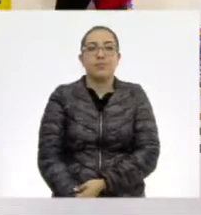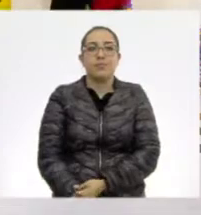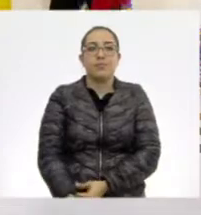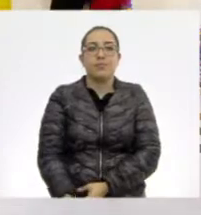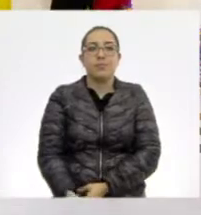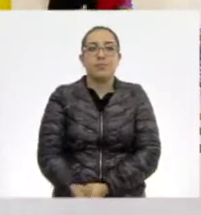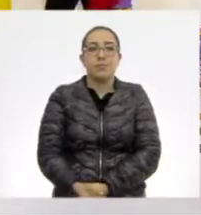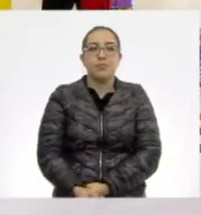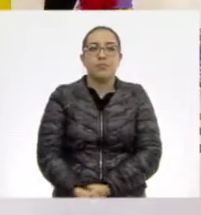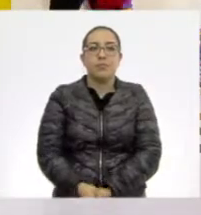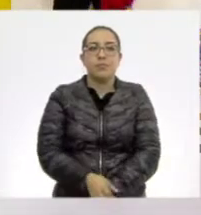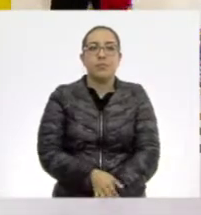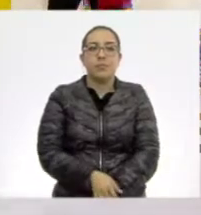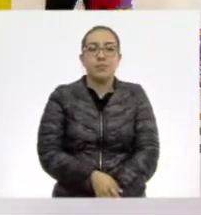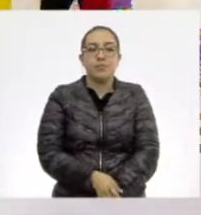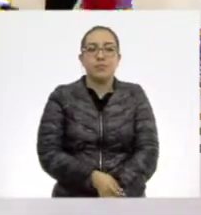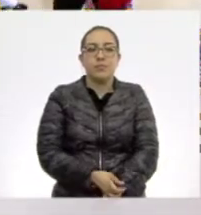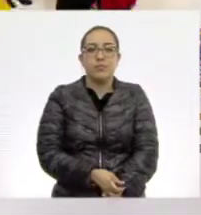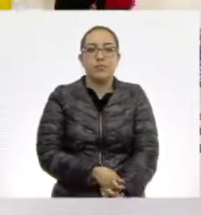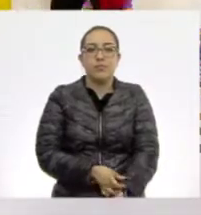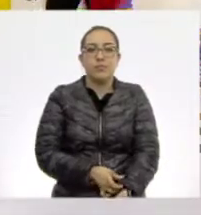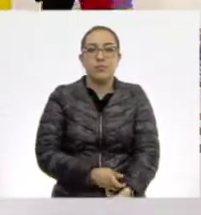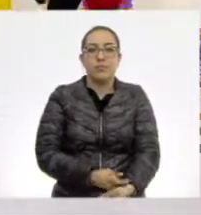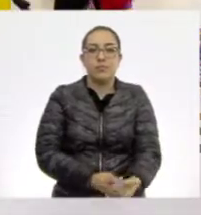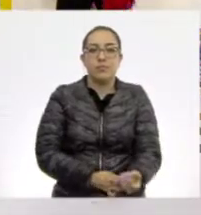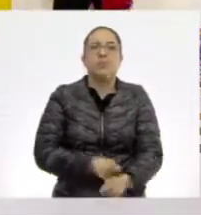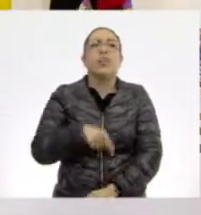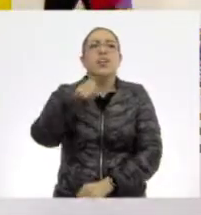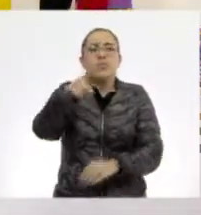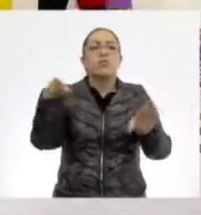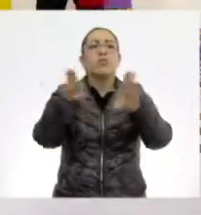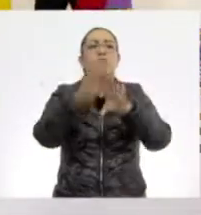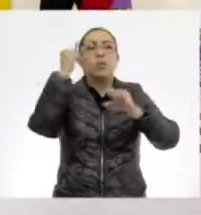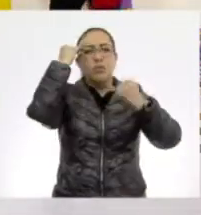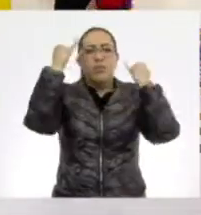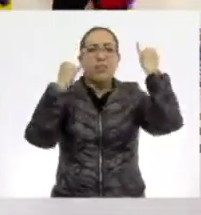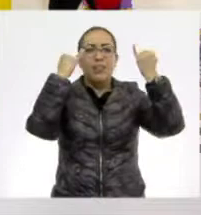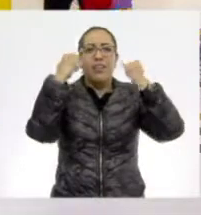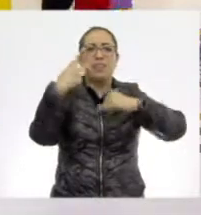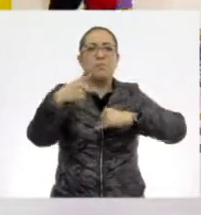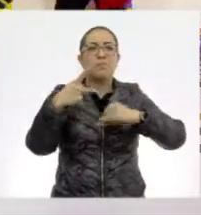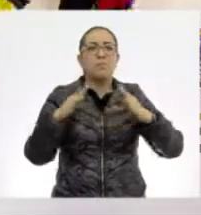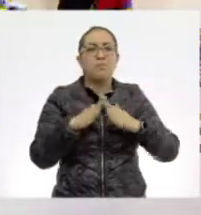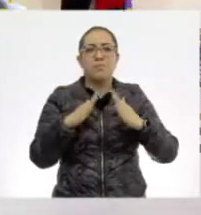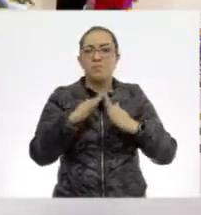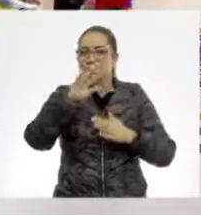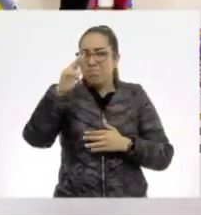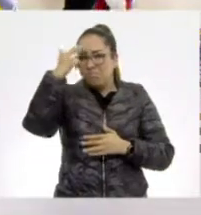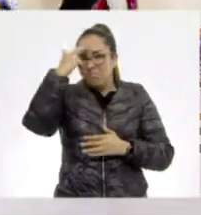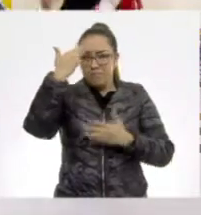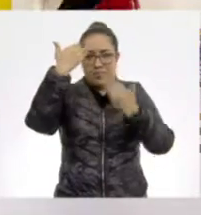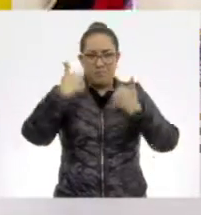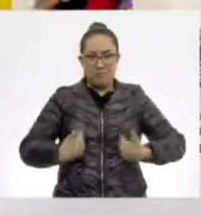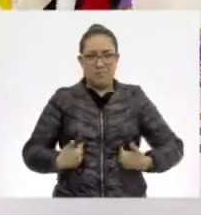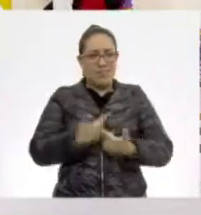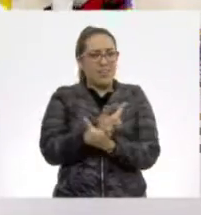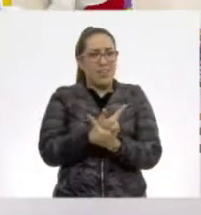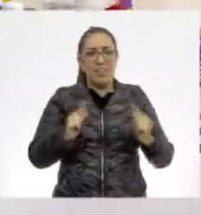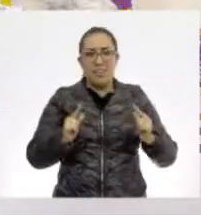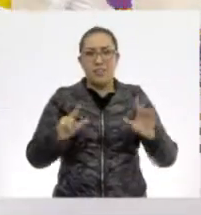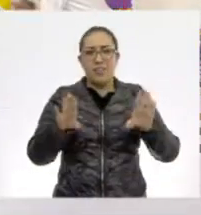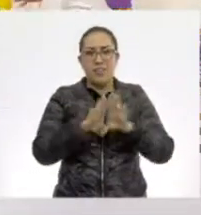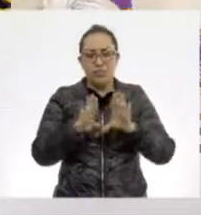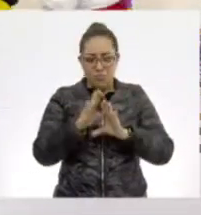Mis rodillas. Vamos a tirarnos. ¿Y a ti cómo se te ocurre en casa? Recuerden que es movimiento libre, exploración de